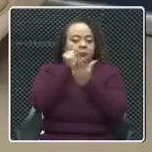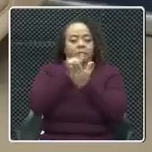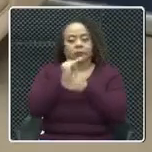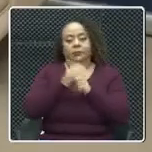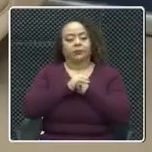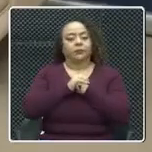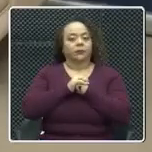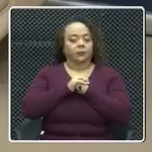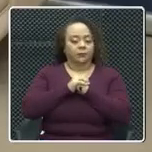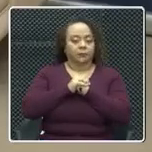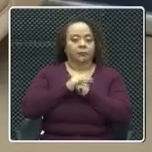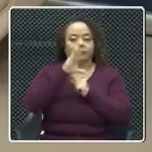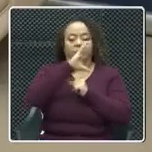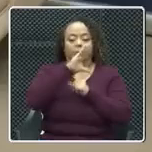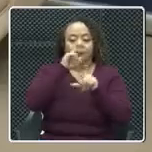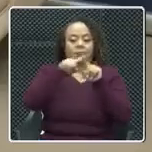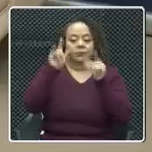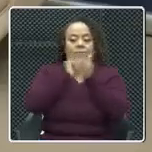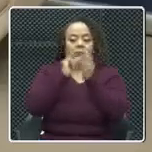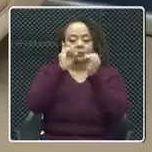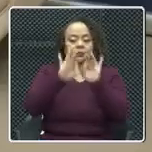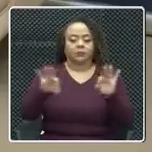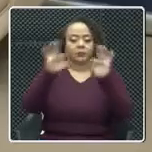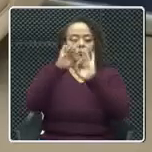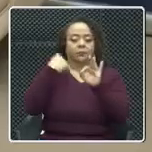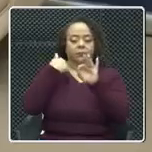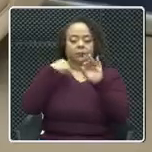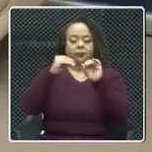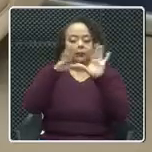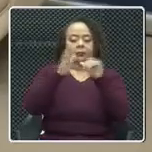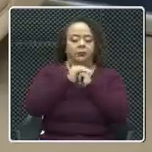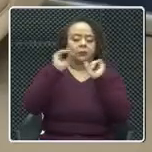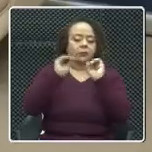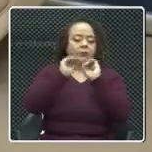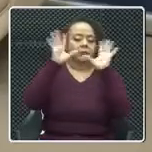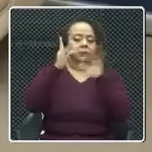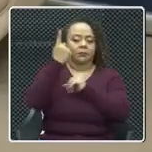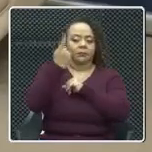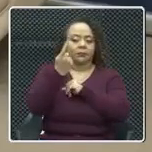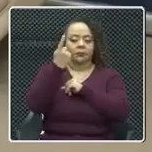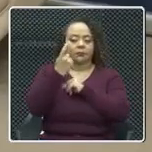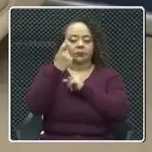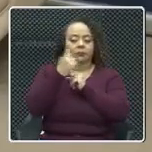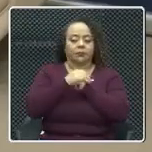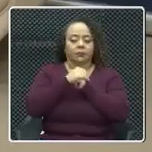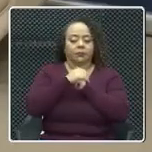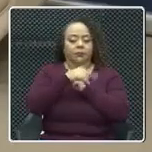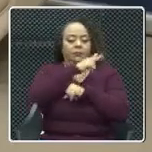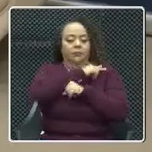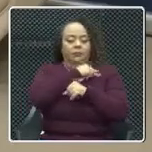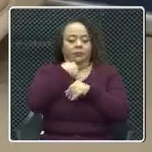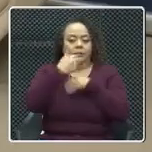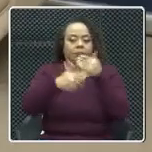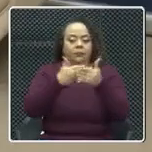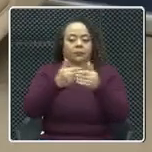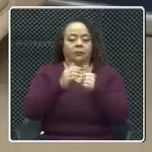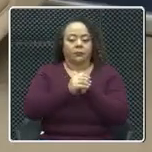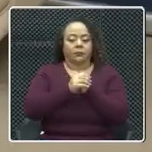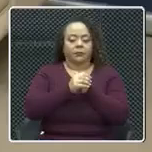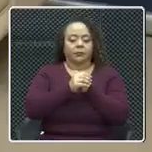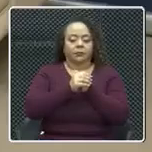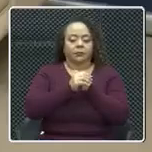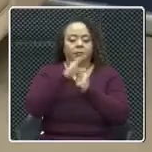investigación, ¿verdad? Pero eso es importante tenerlo claro. Claro, le va a facilitar al patrono un proceso ante